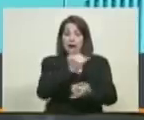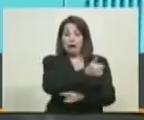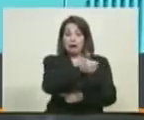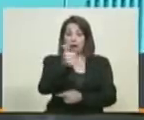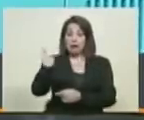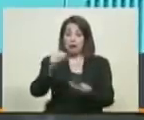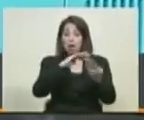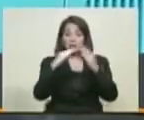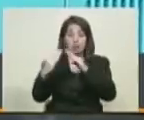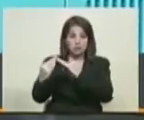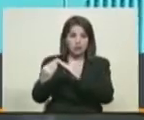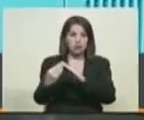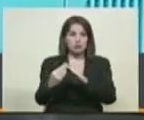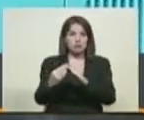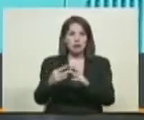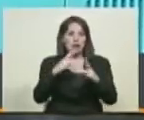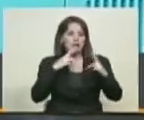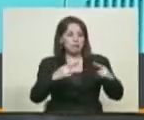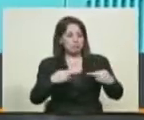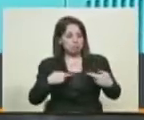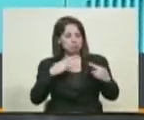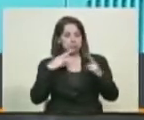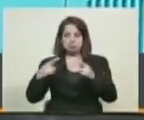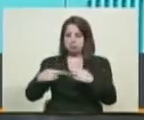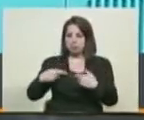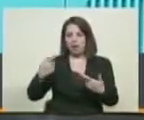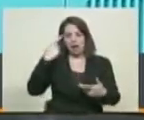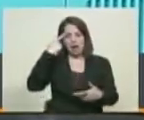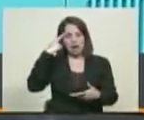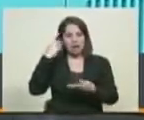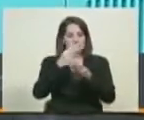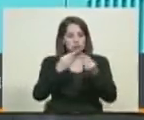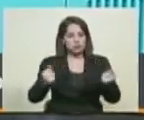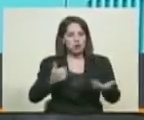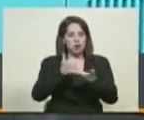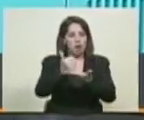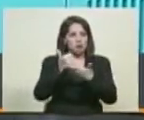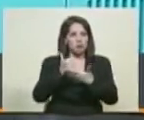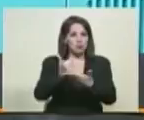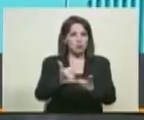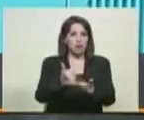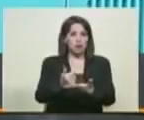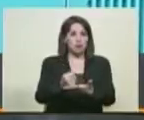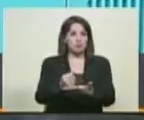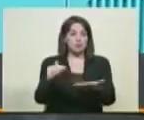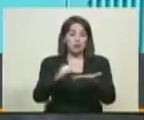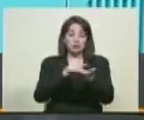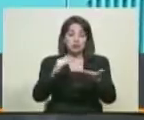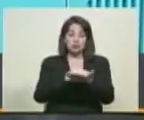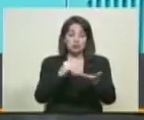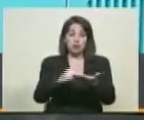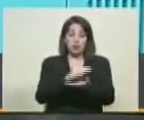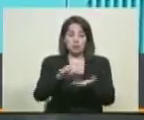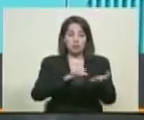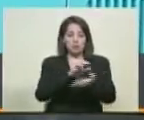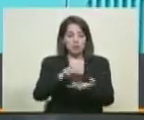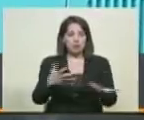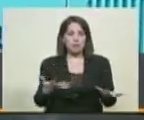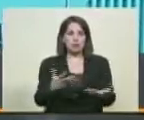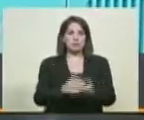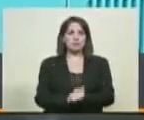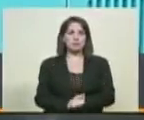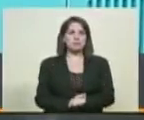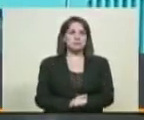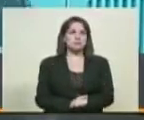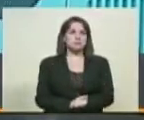en lo concreto, diría un filósofo amigo mío, ¿verdad? Soluciones concretas a problemas concretos.